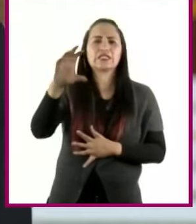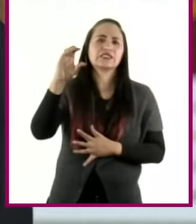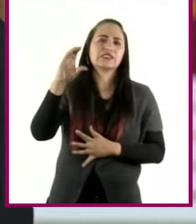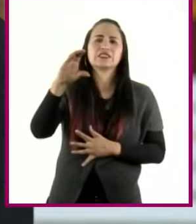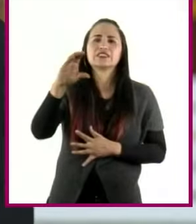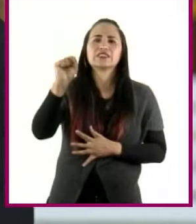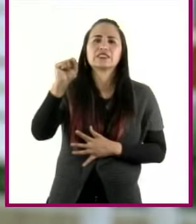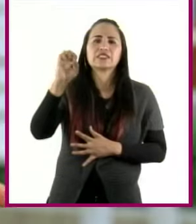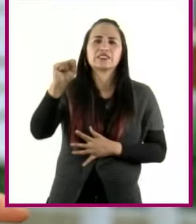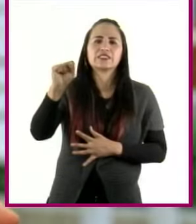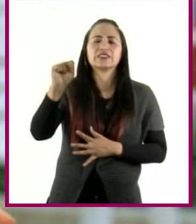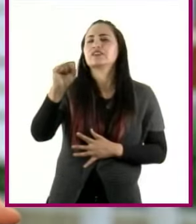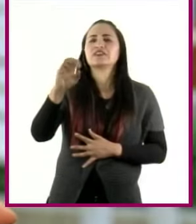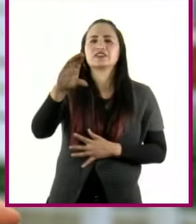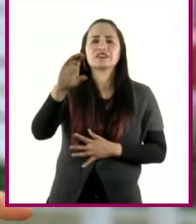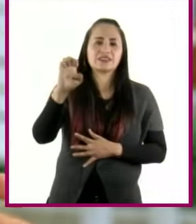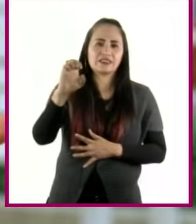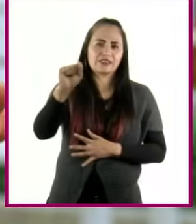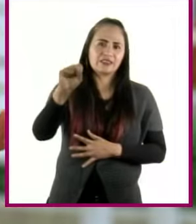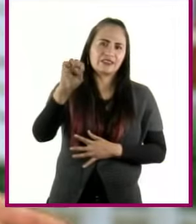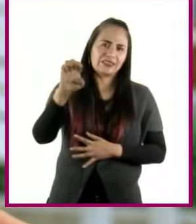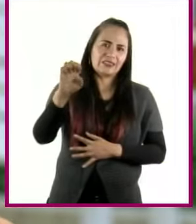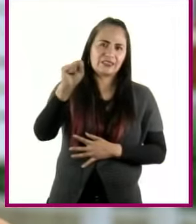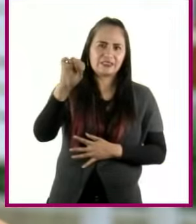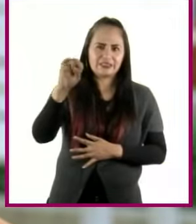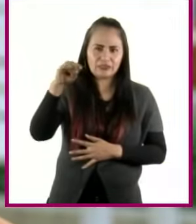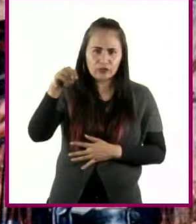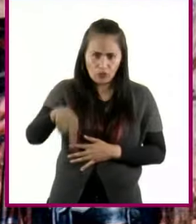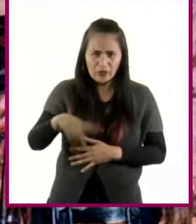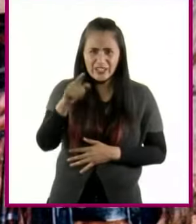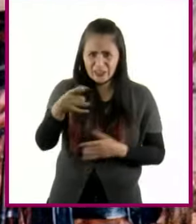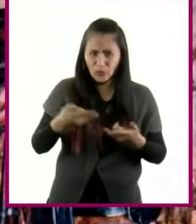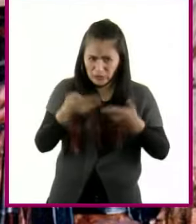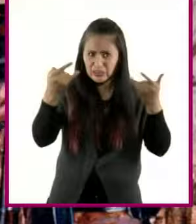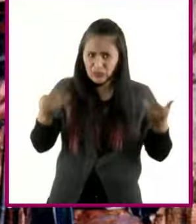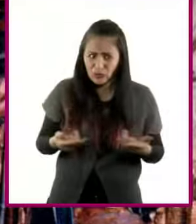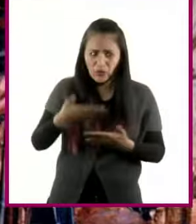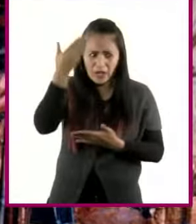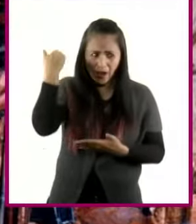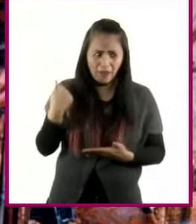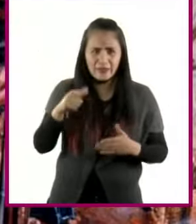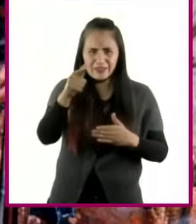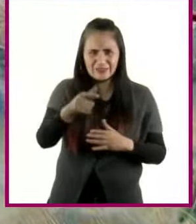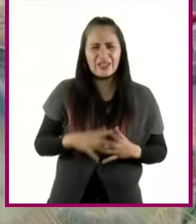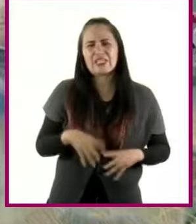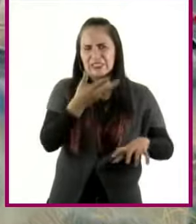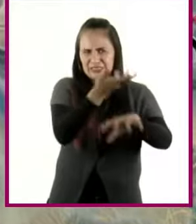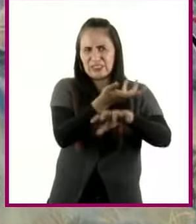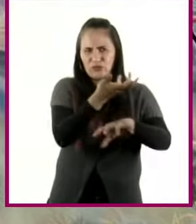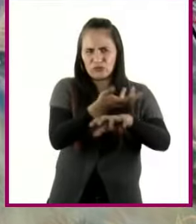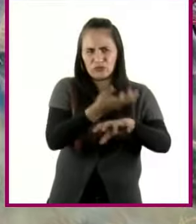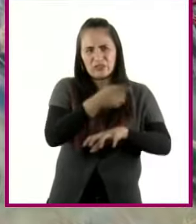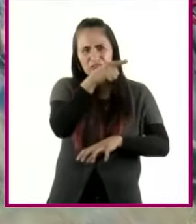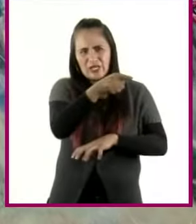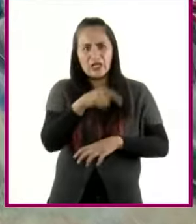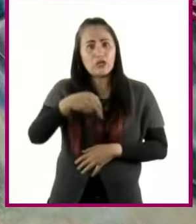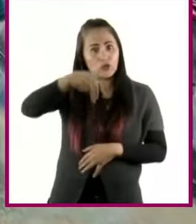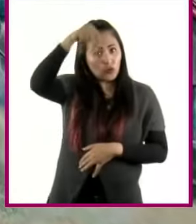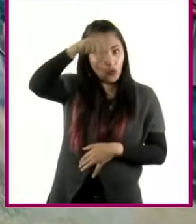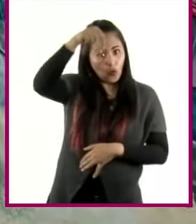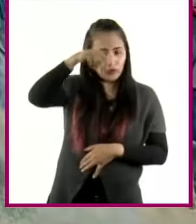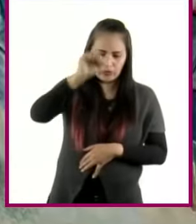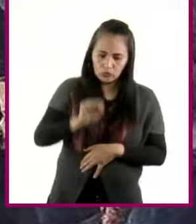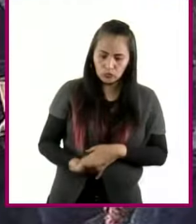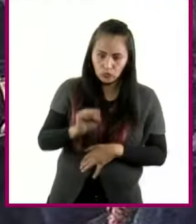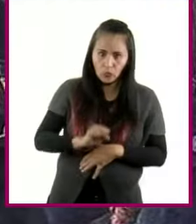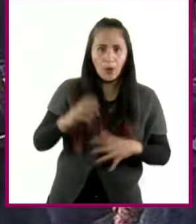¿La qué? ¿Ya no te acuerdas? Lo vimos en alguna clase de historia. La guerra civil en Estados Unidos, donde los del norte peleaban contra